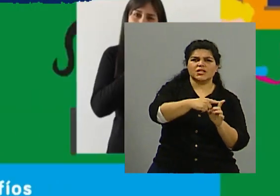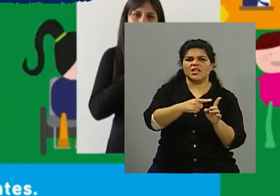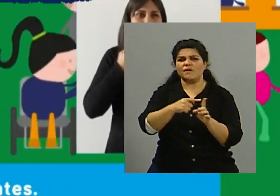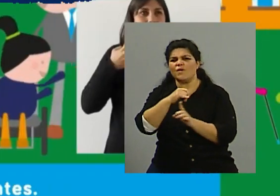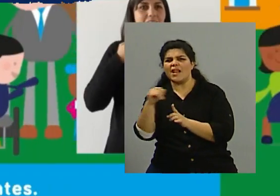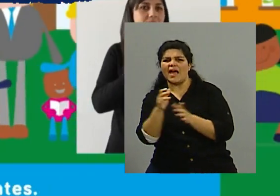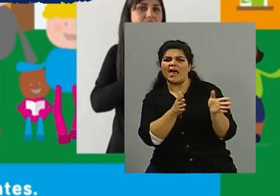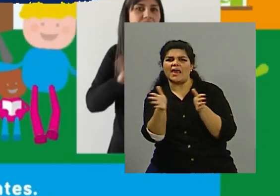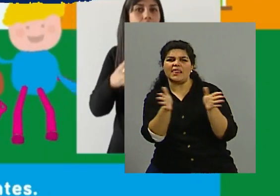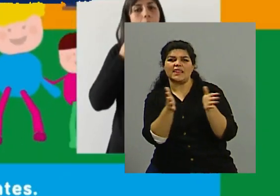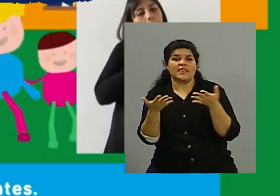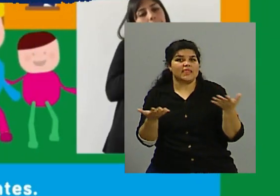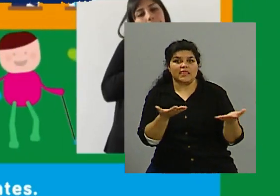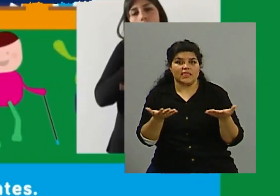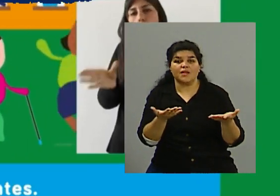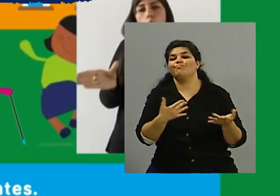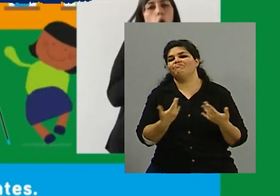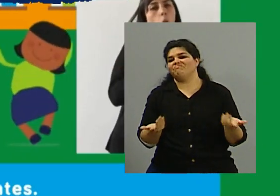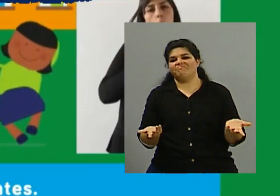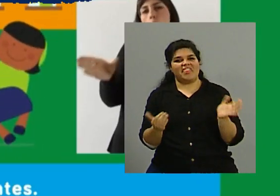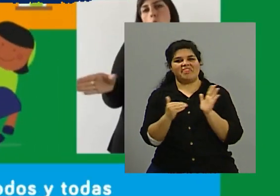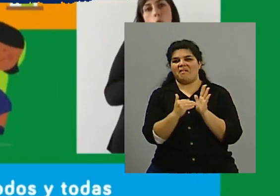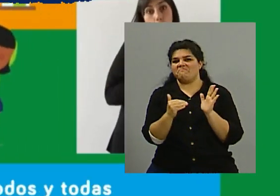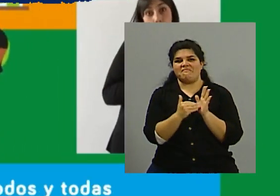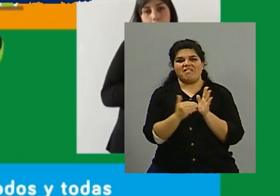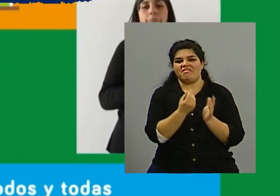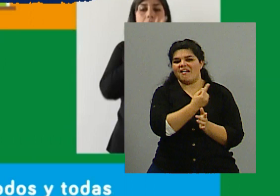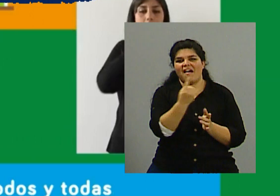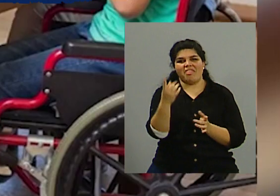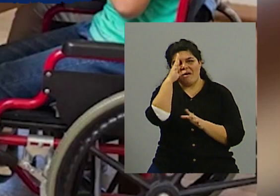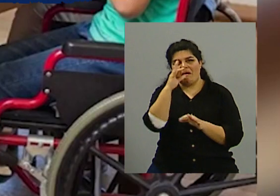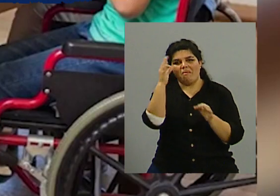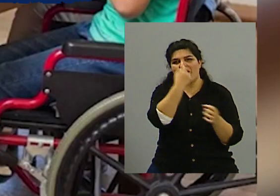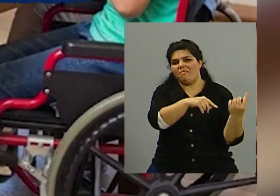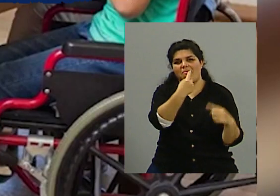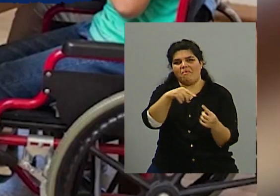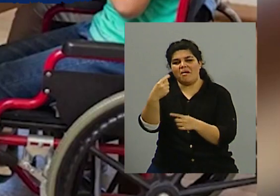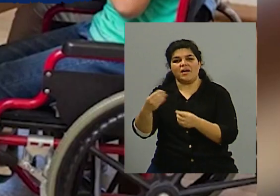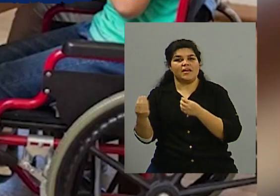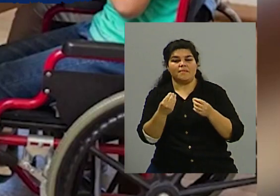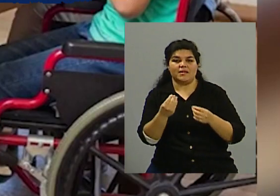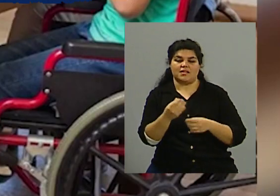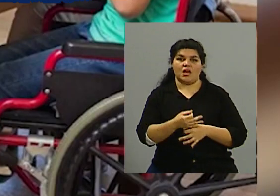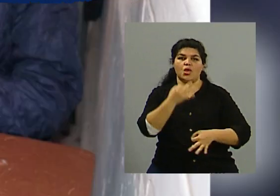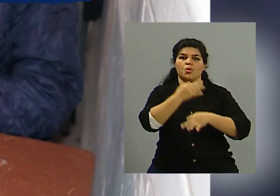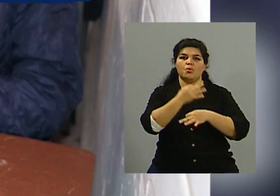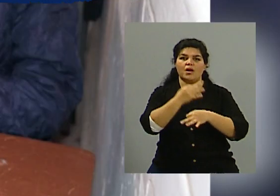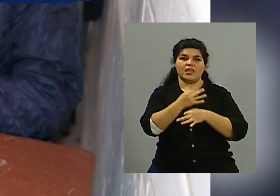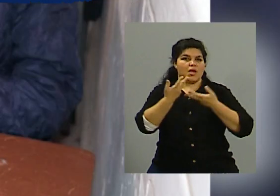personas. Porque muchas veces cuando hablamos de inclusión de personas con discapacidad en el ámbito educativo común,